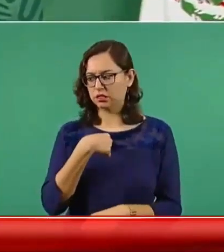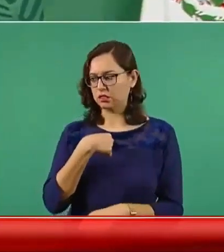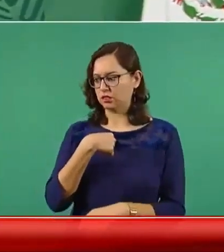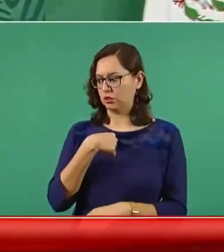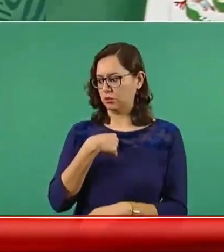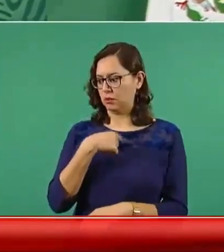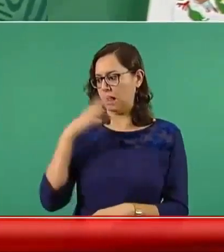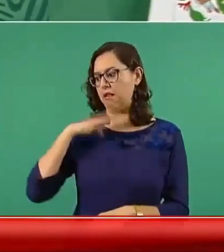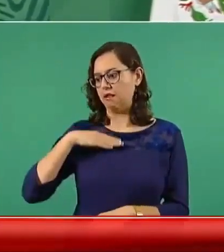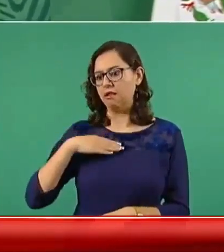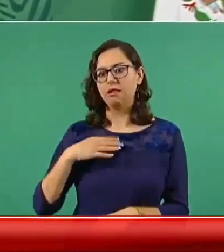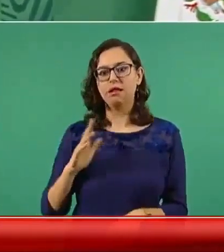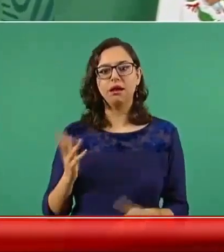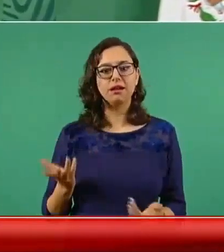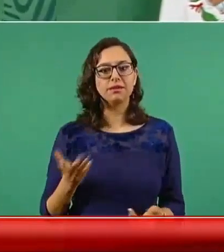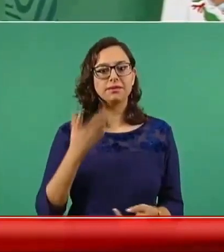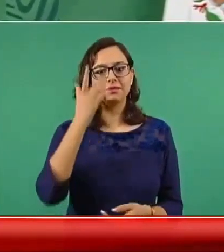estamos